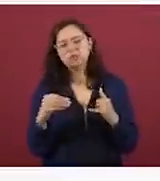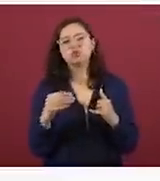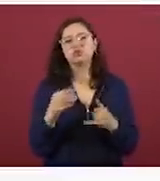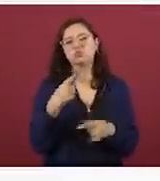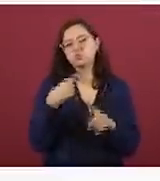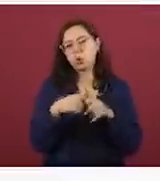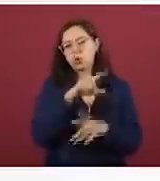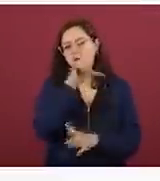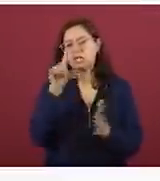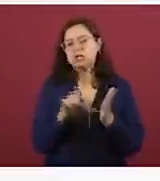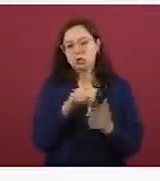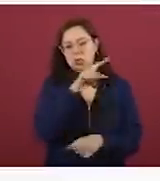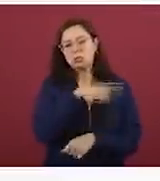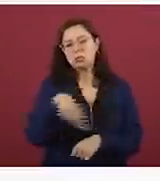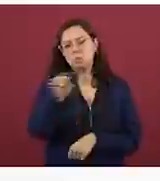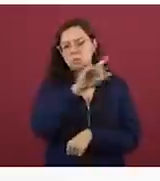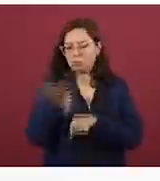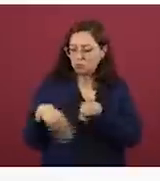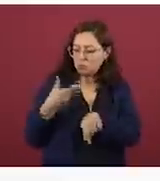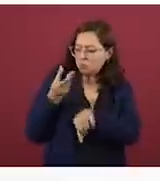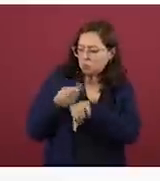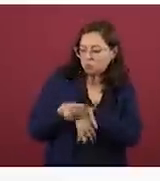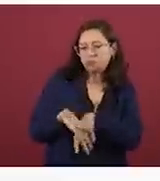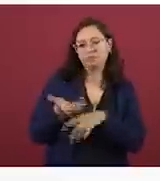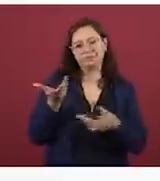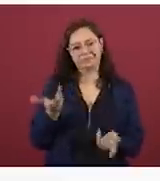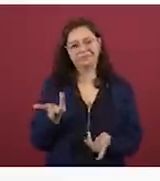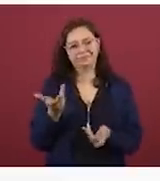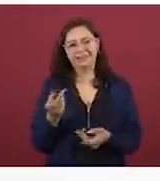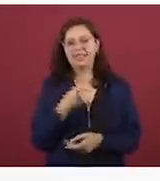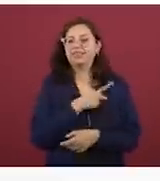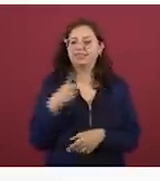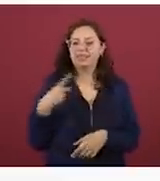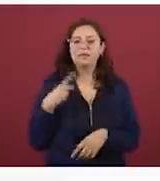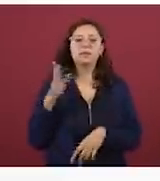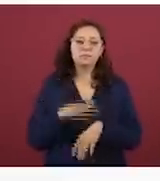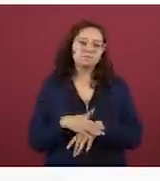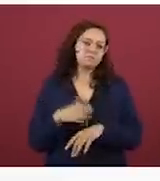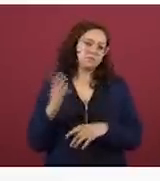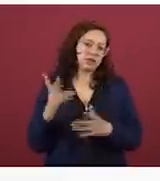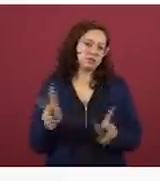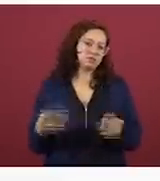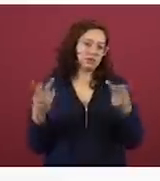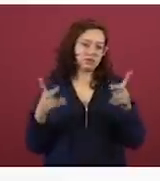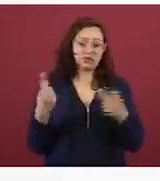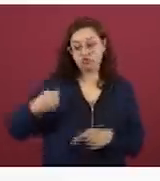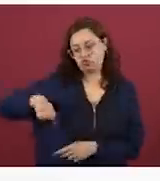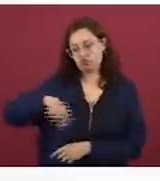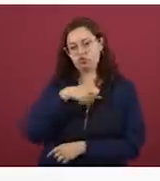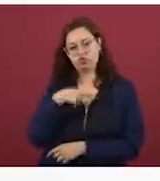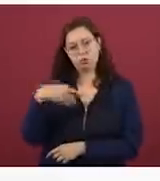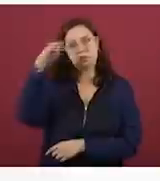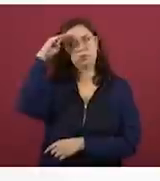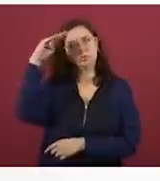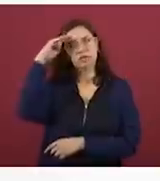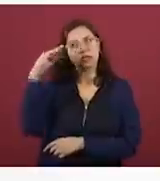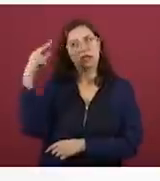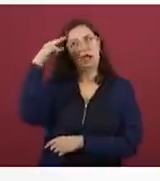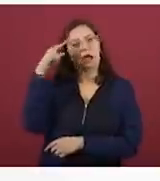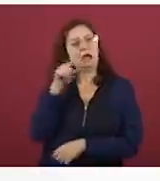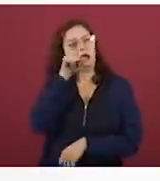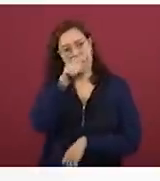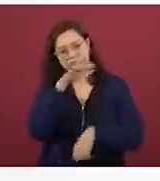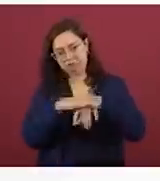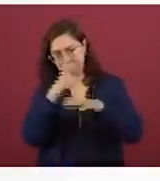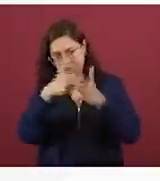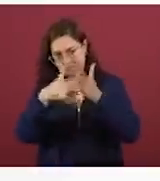litro. En consecuencia, deben de vender más que todas las demás como consumidores razonables e inteligentes